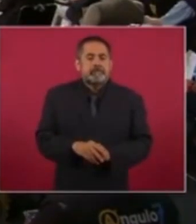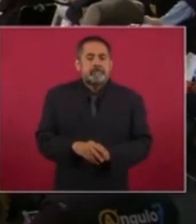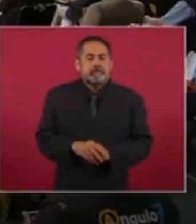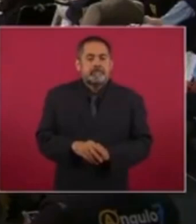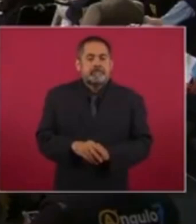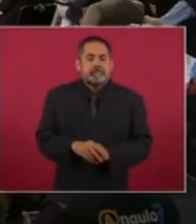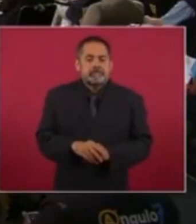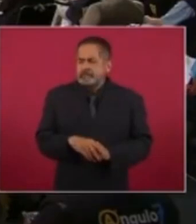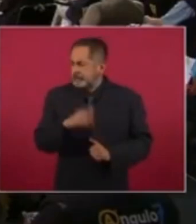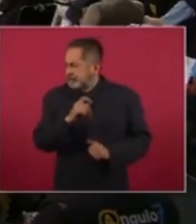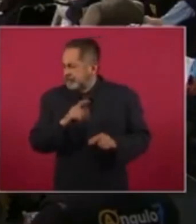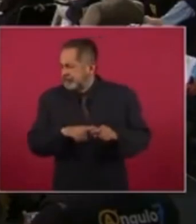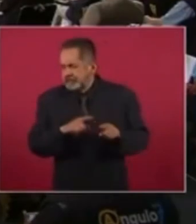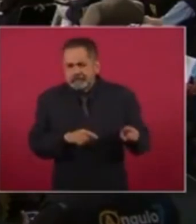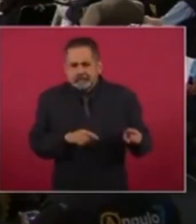este no es